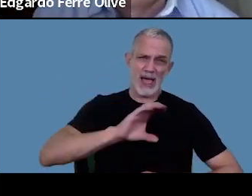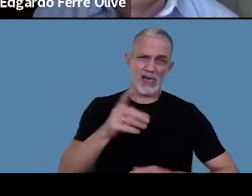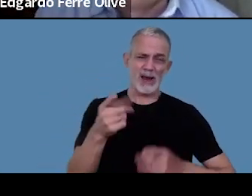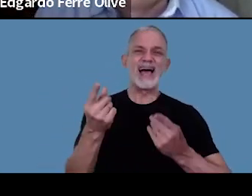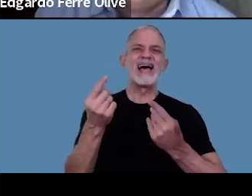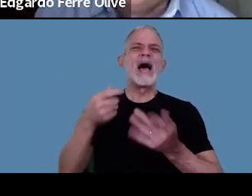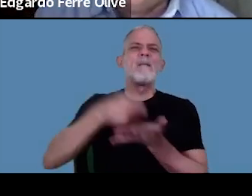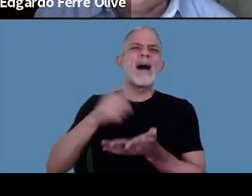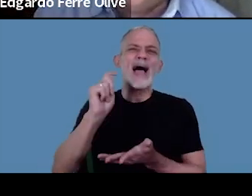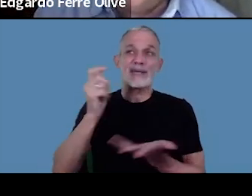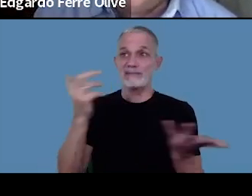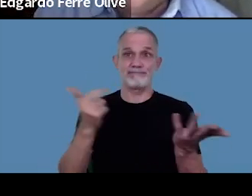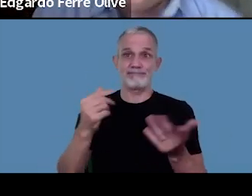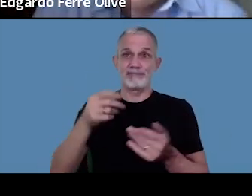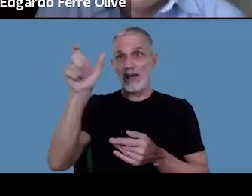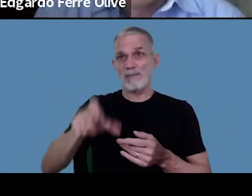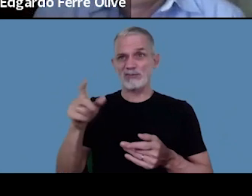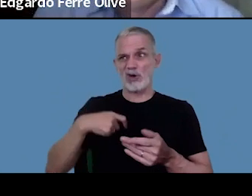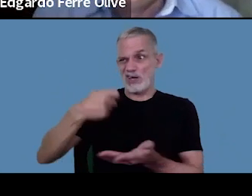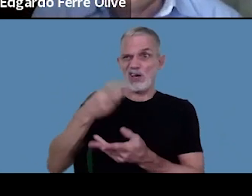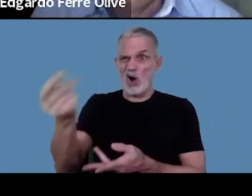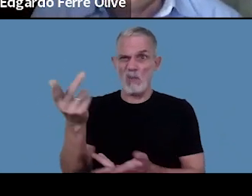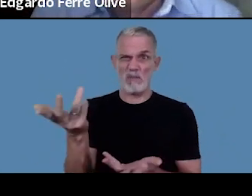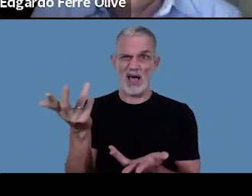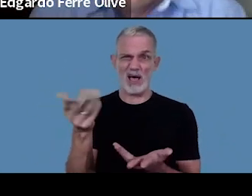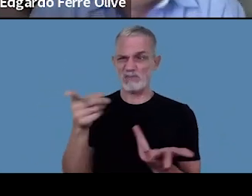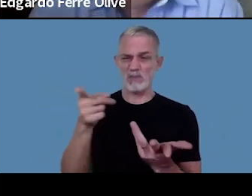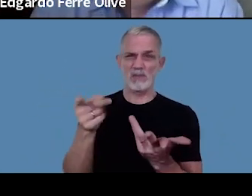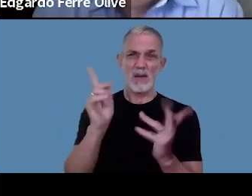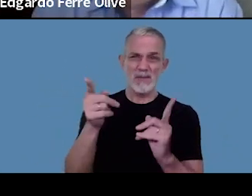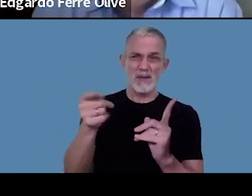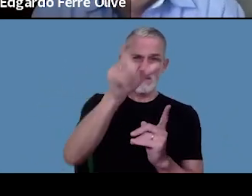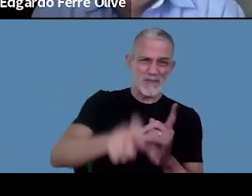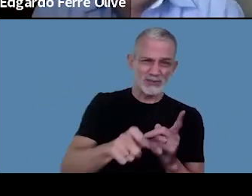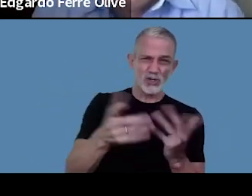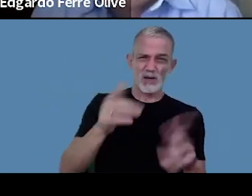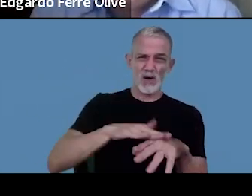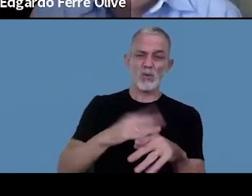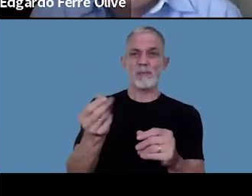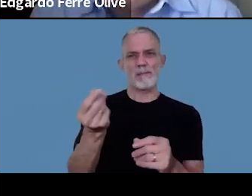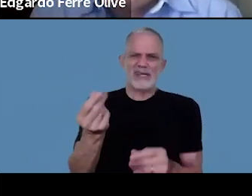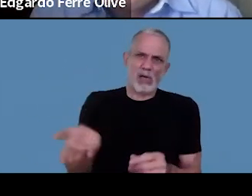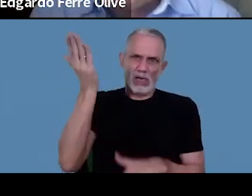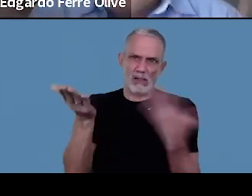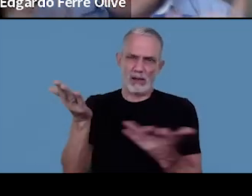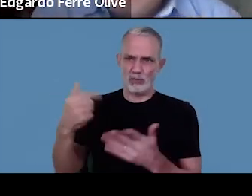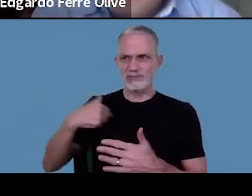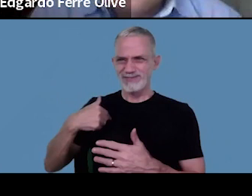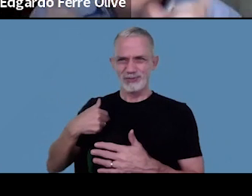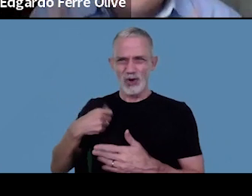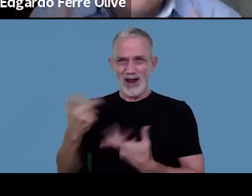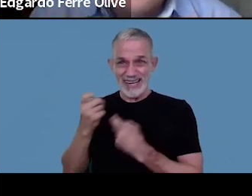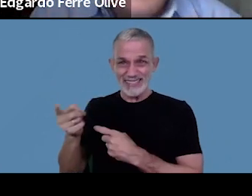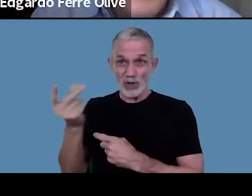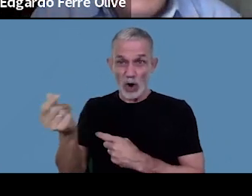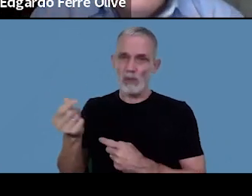pagando va a ser el consumidor final. ¿Está bien? Porque no va a poder trasladar nada. O sea, lo va a trasladar el precio, pero el consumidor va a tener que pagar todo. Entonces ahí lo que hay que